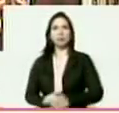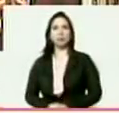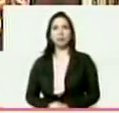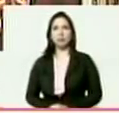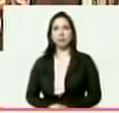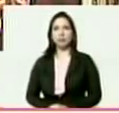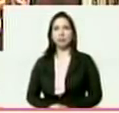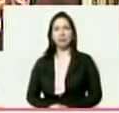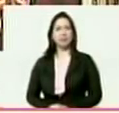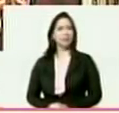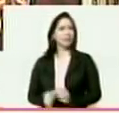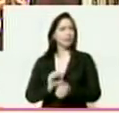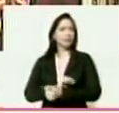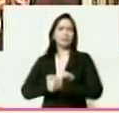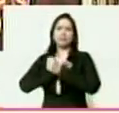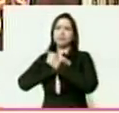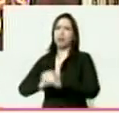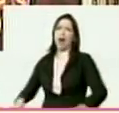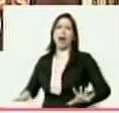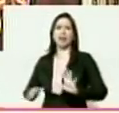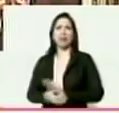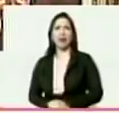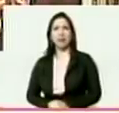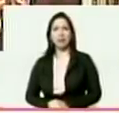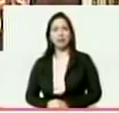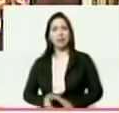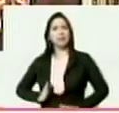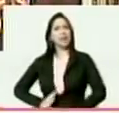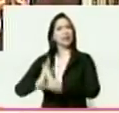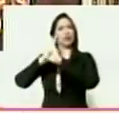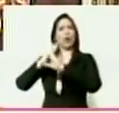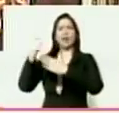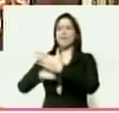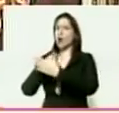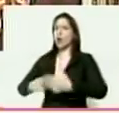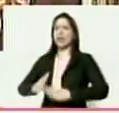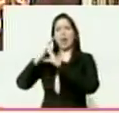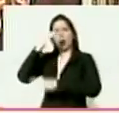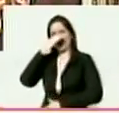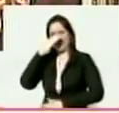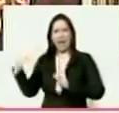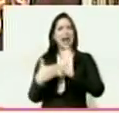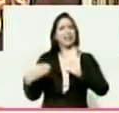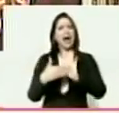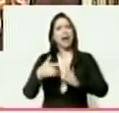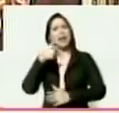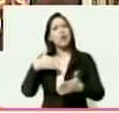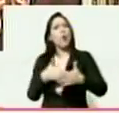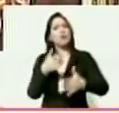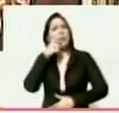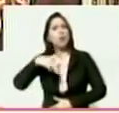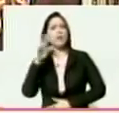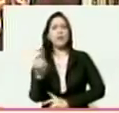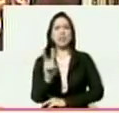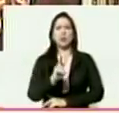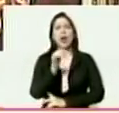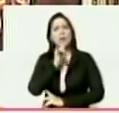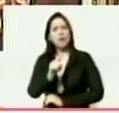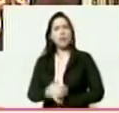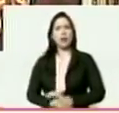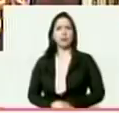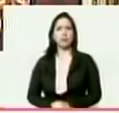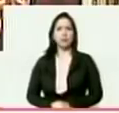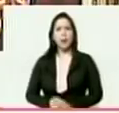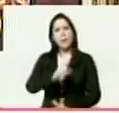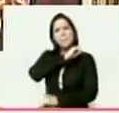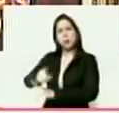ya basta de sanciones, bloqueos criminales, ataques contra el pueblo de Venezuela. Anuncié,